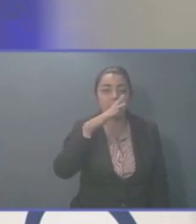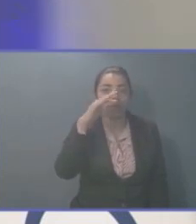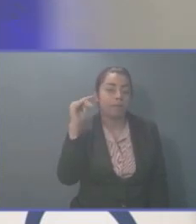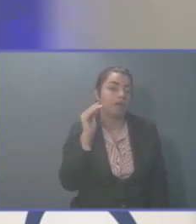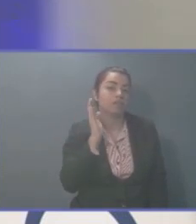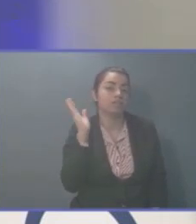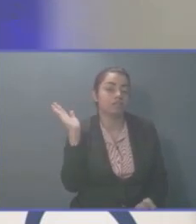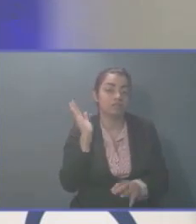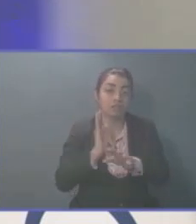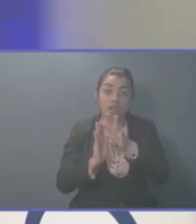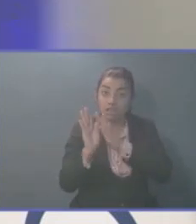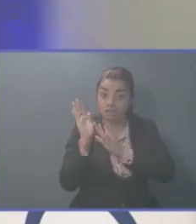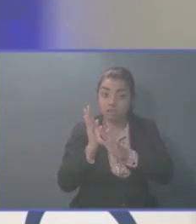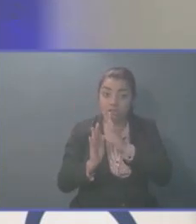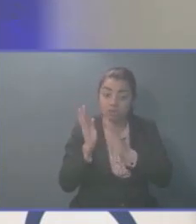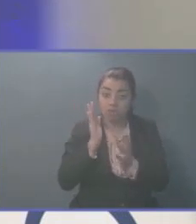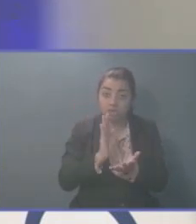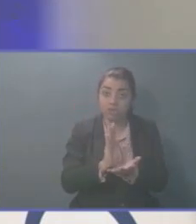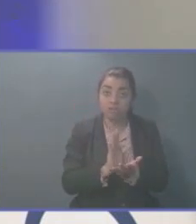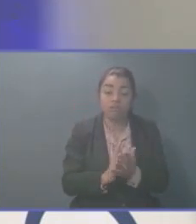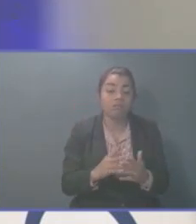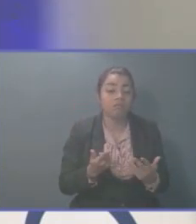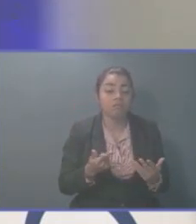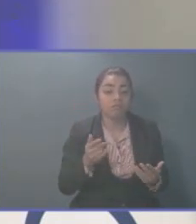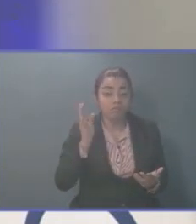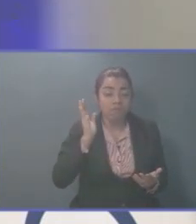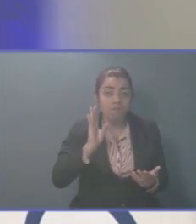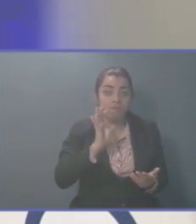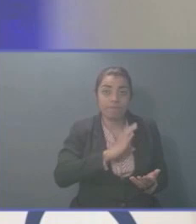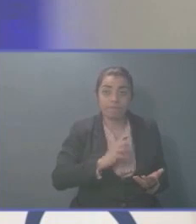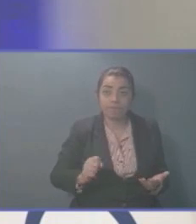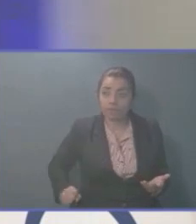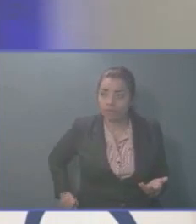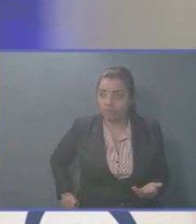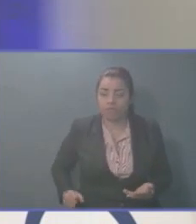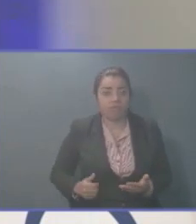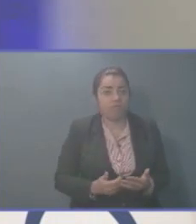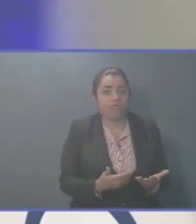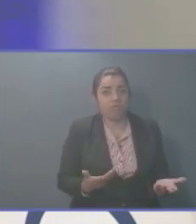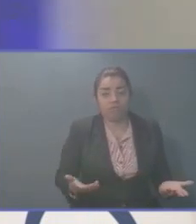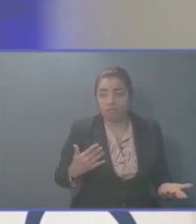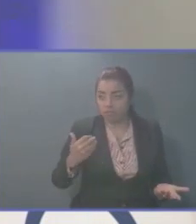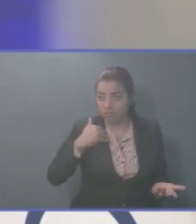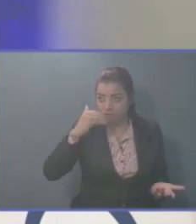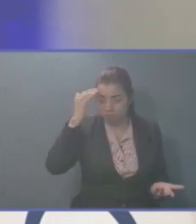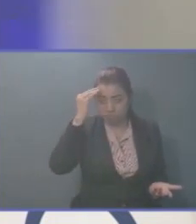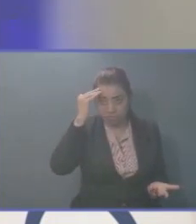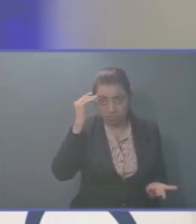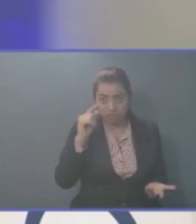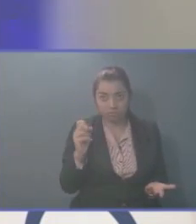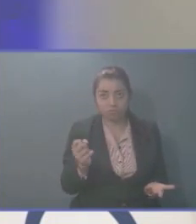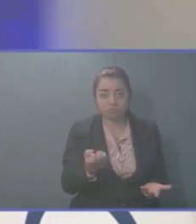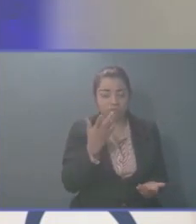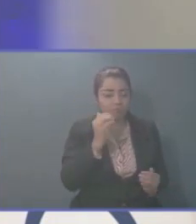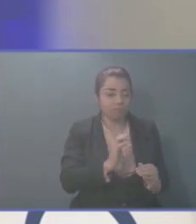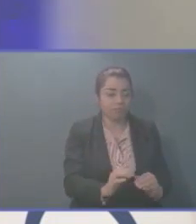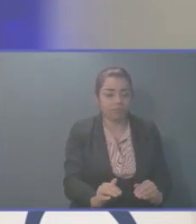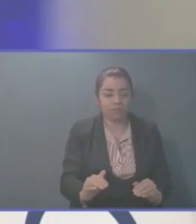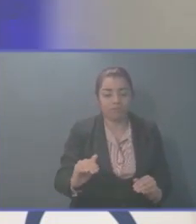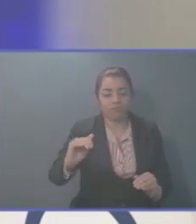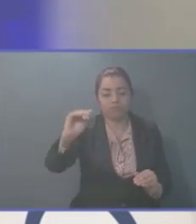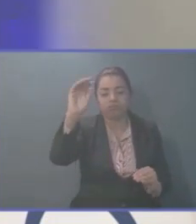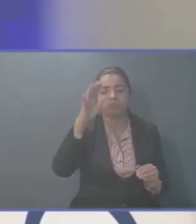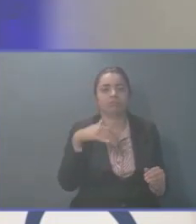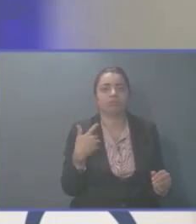historia, ¿verdad?, por todo lo que ha sucedido a lo largo de la historia de El Salvador, conocerla. Que las nuevas generaciones también